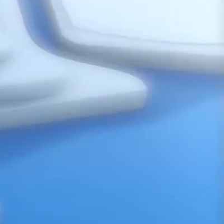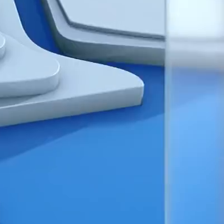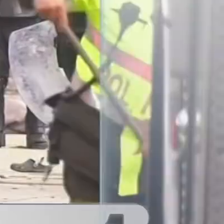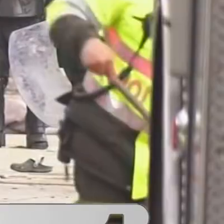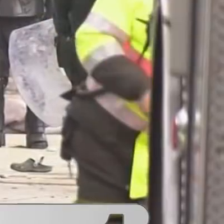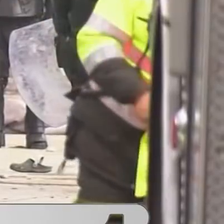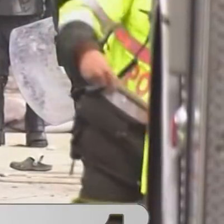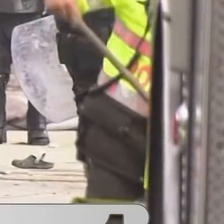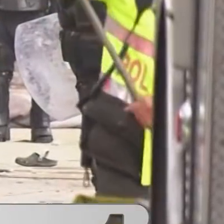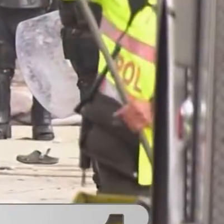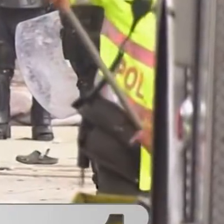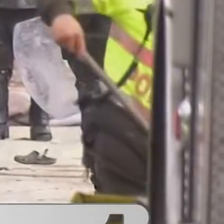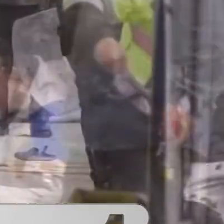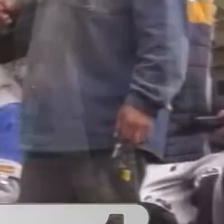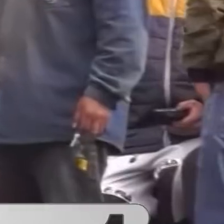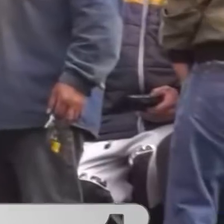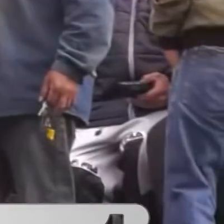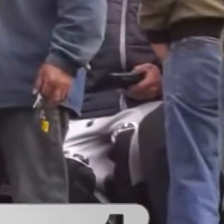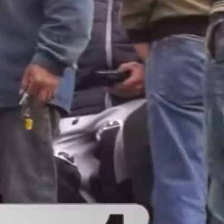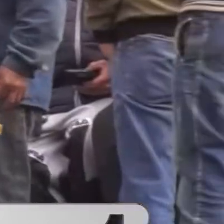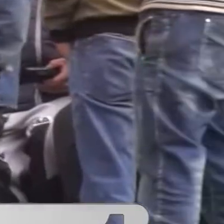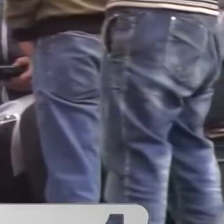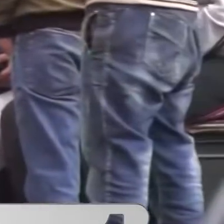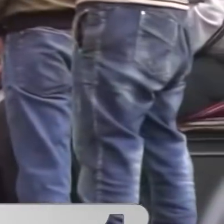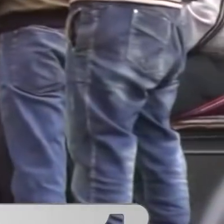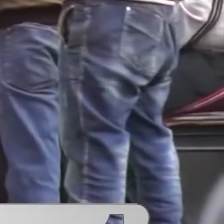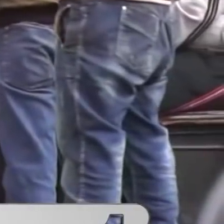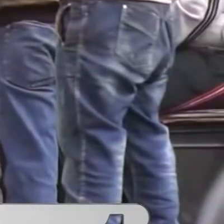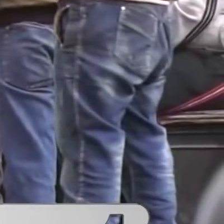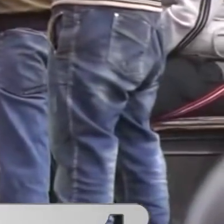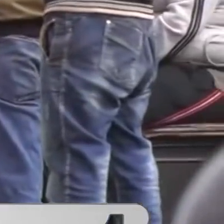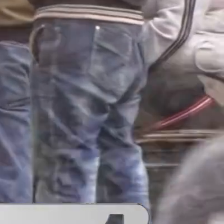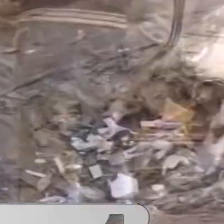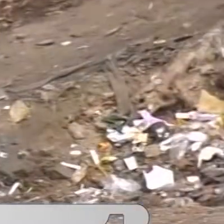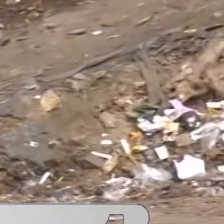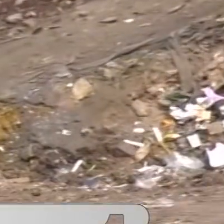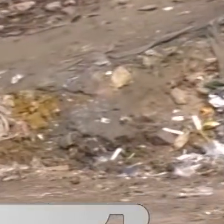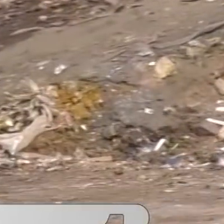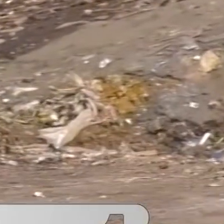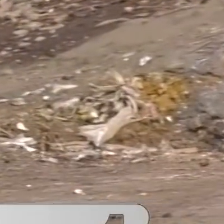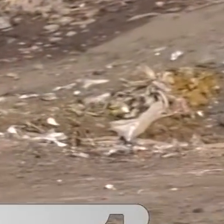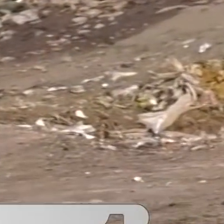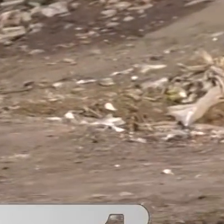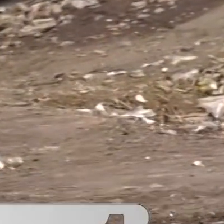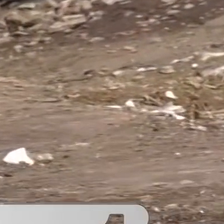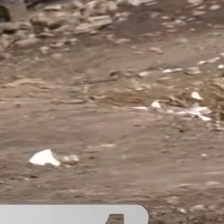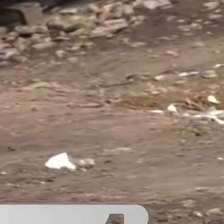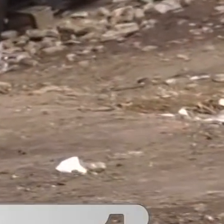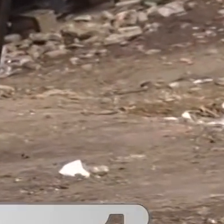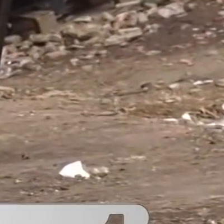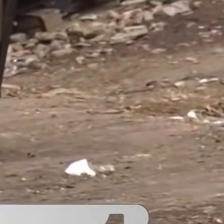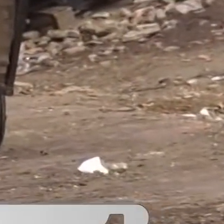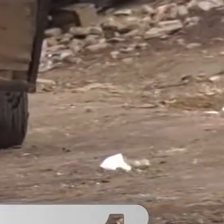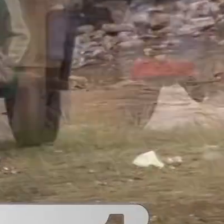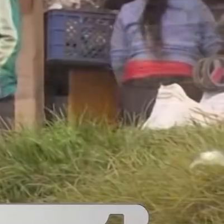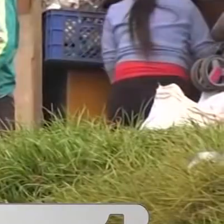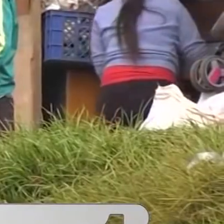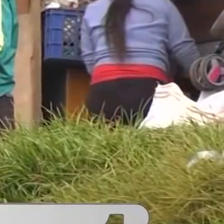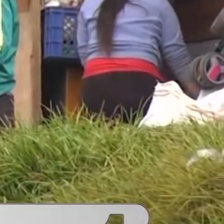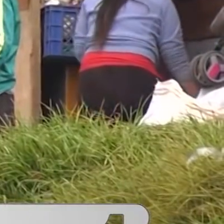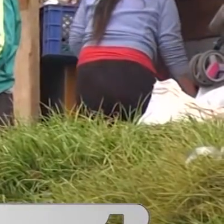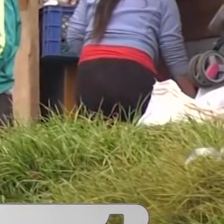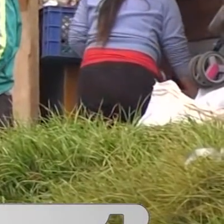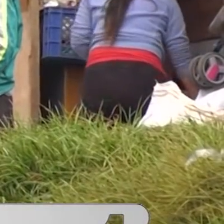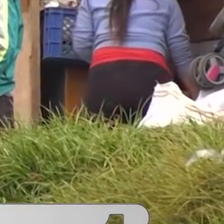SOAT. Desalojo en cercanías a la cárcel modelo de Bogotá. Más de 400 personas llevan